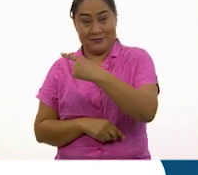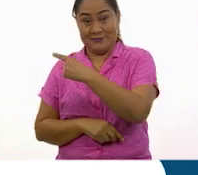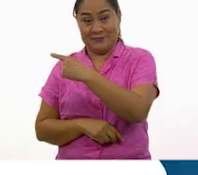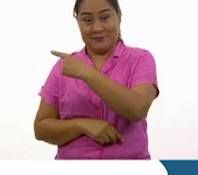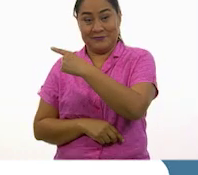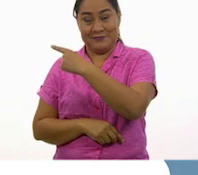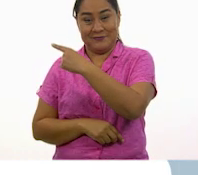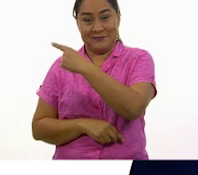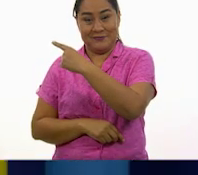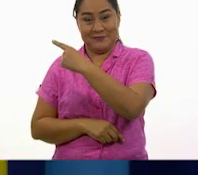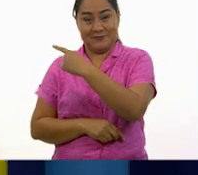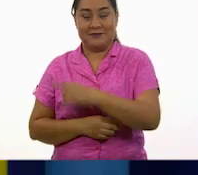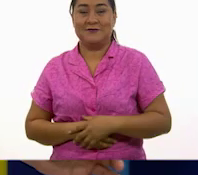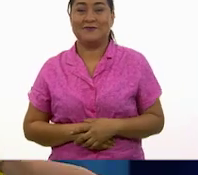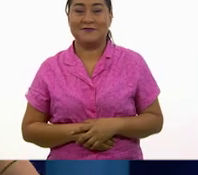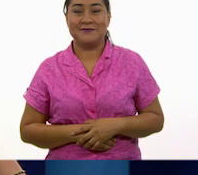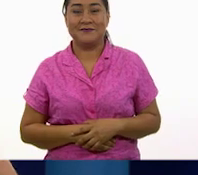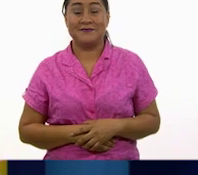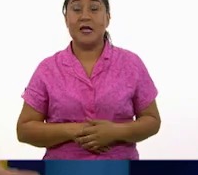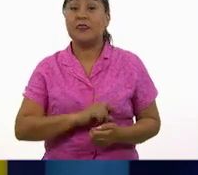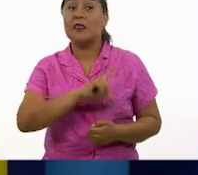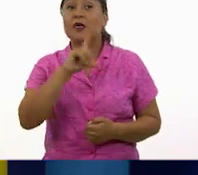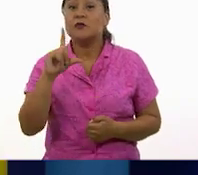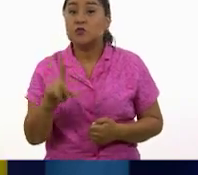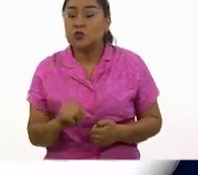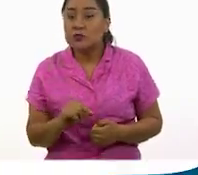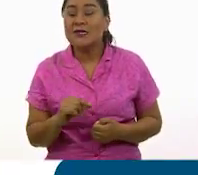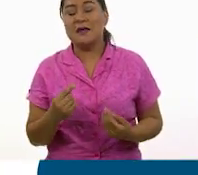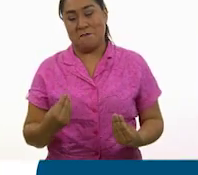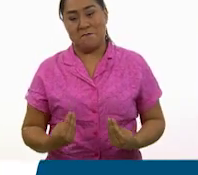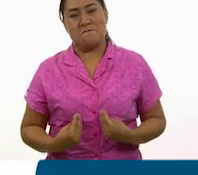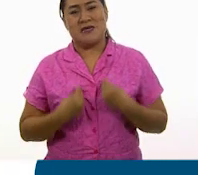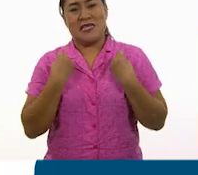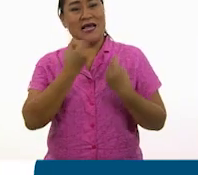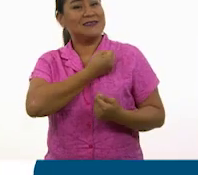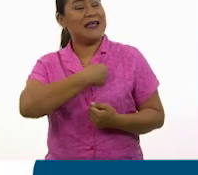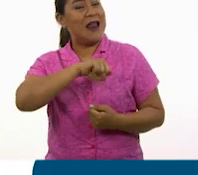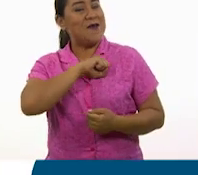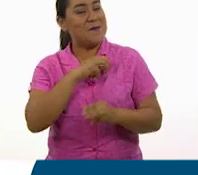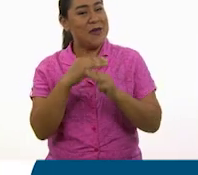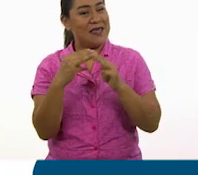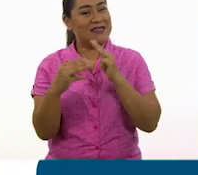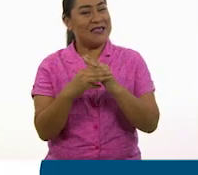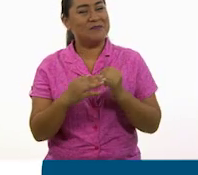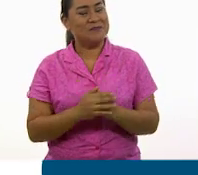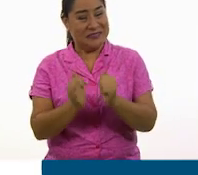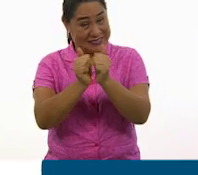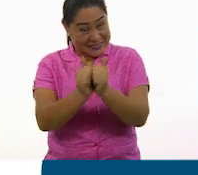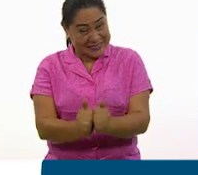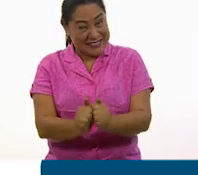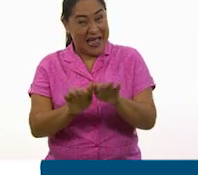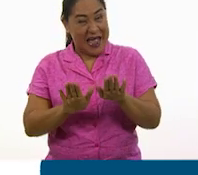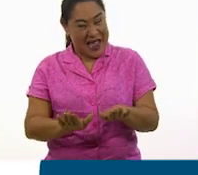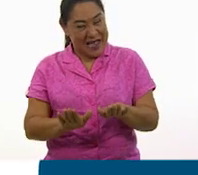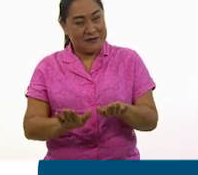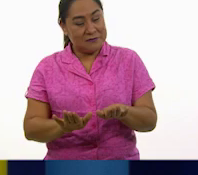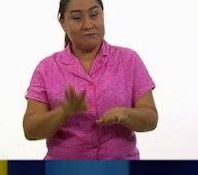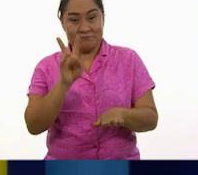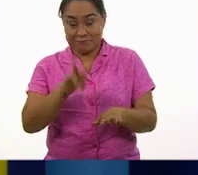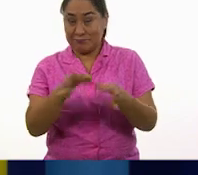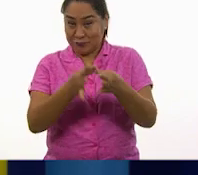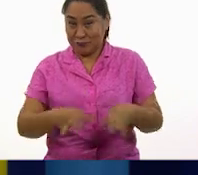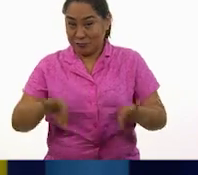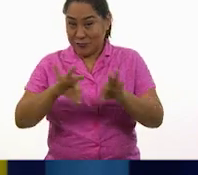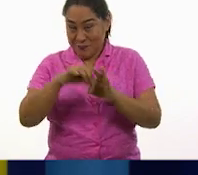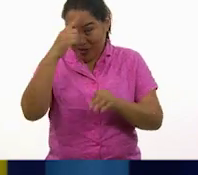aprendeencasa.sep.gob.mx. A continuación, Vida Saludable. No se muevan de su lugar. Tenemos algo muy